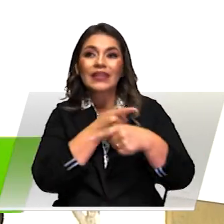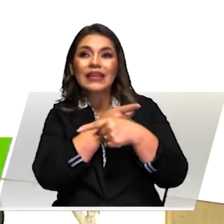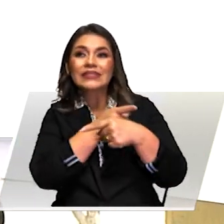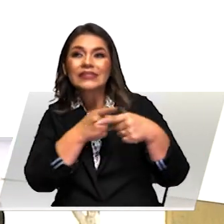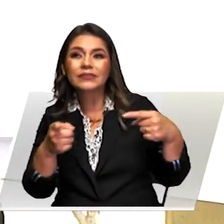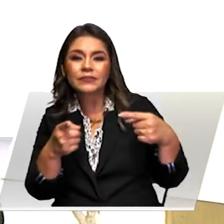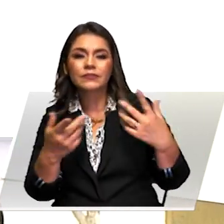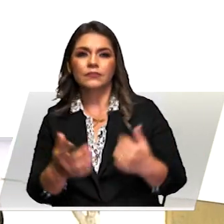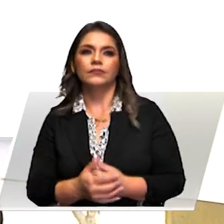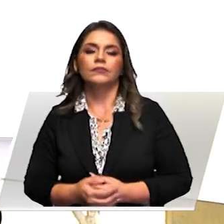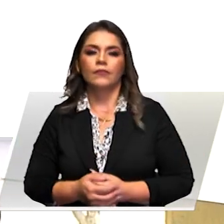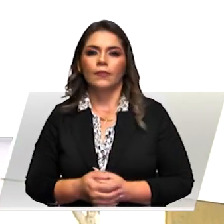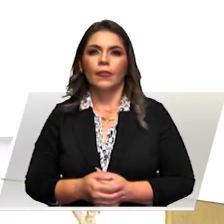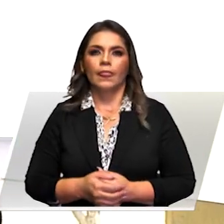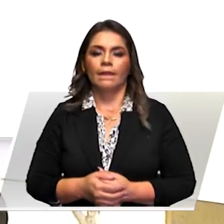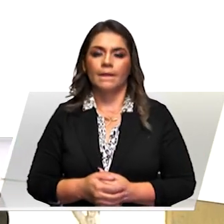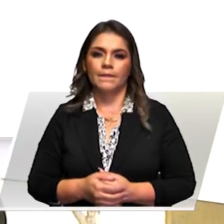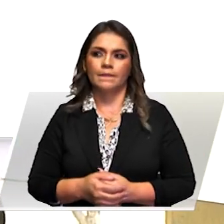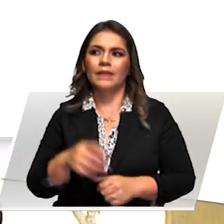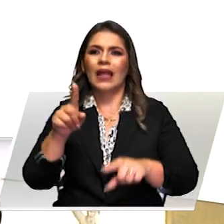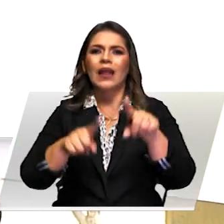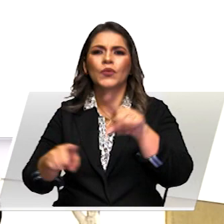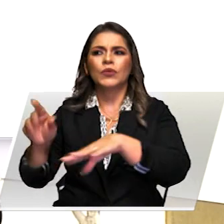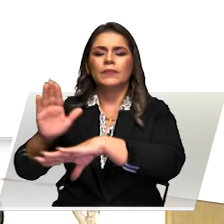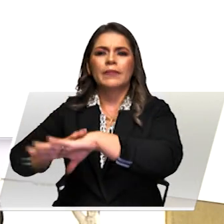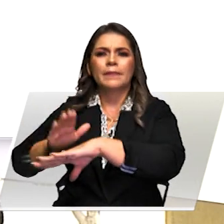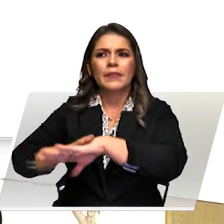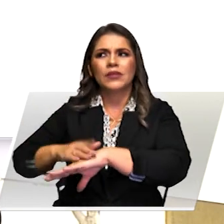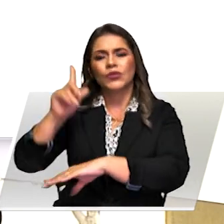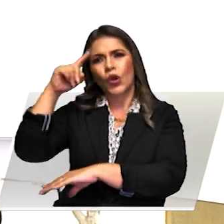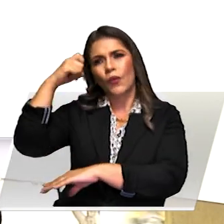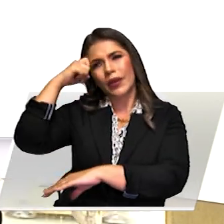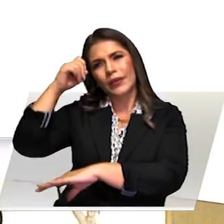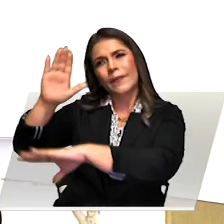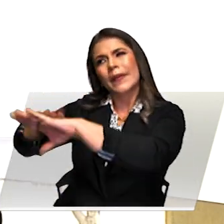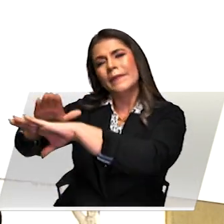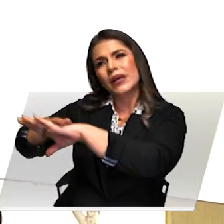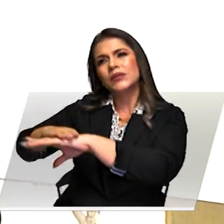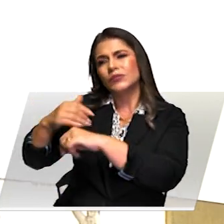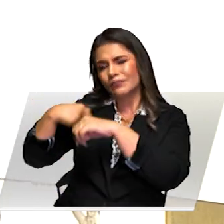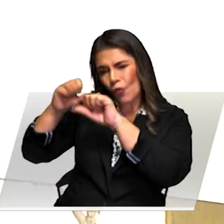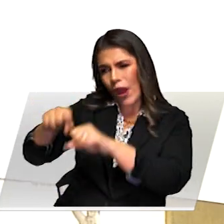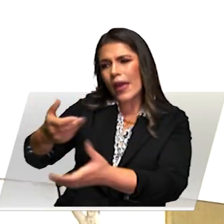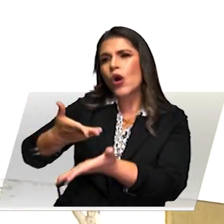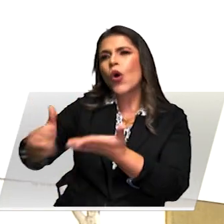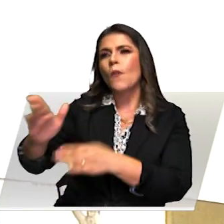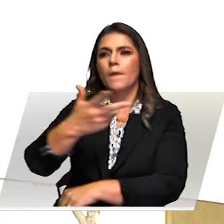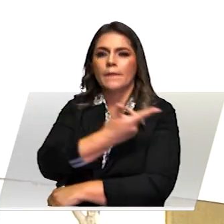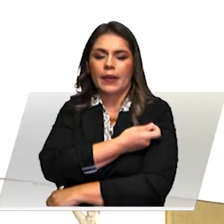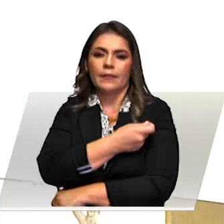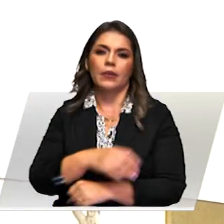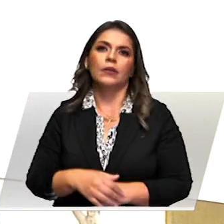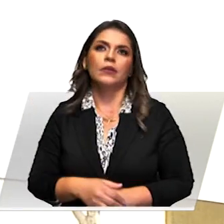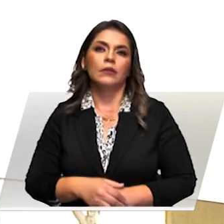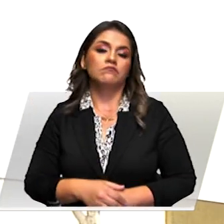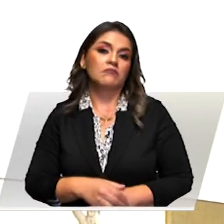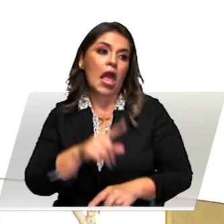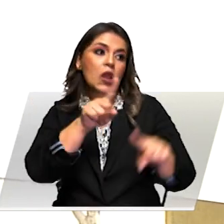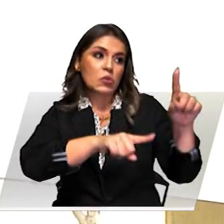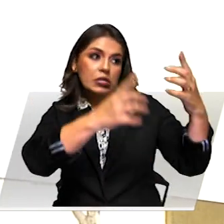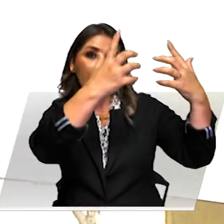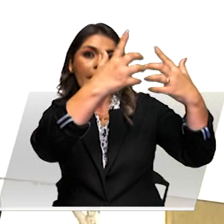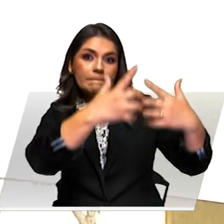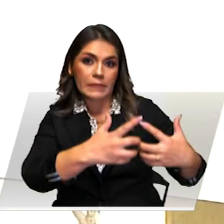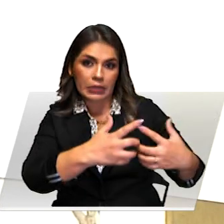diferentes solicitudes de permisos al Gobierno Nacional para adquirir vacunas por cuenta propia, peticiones que han hecho los empresarios,